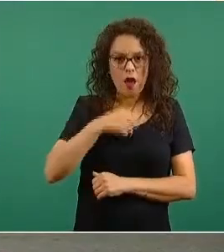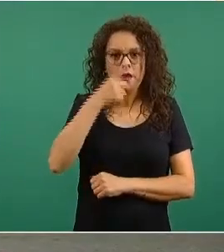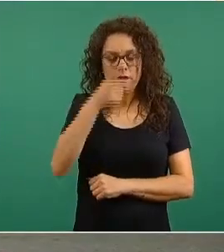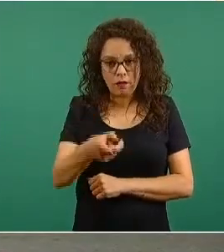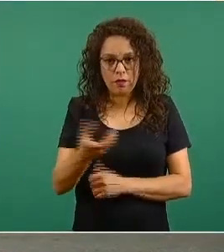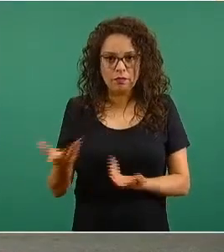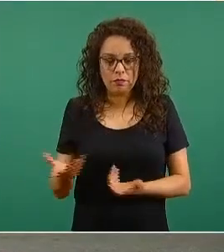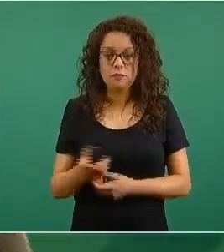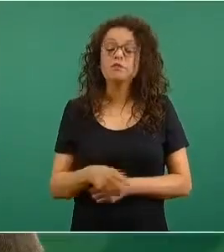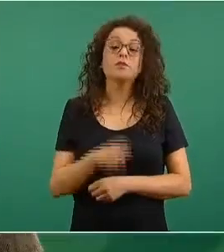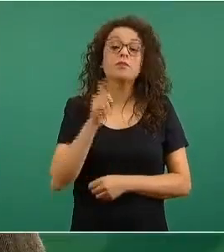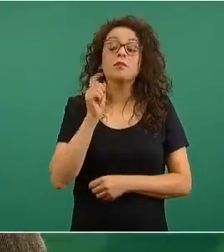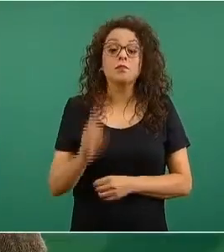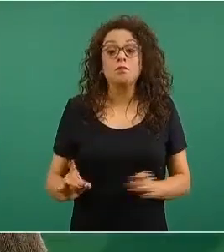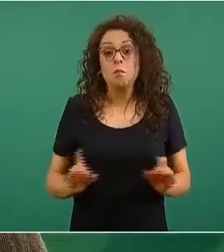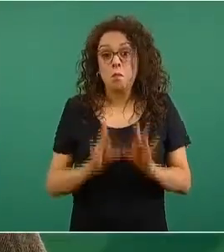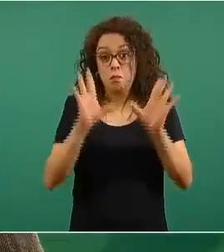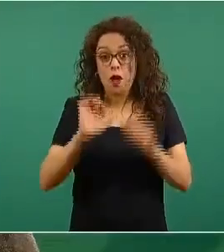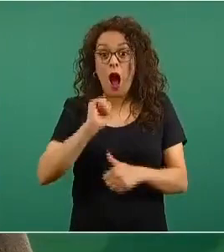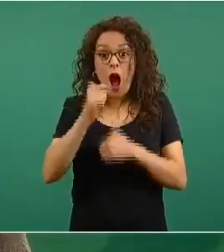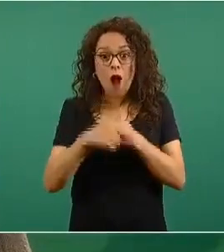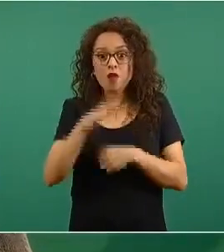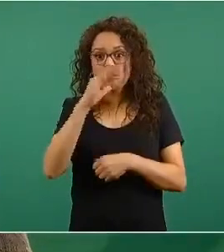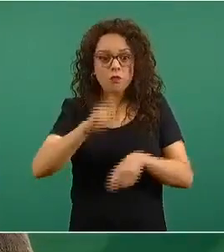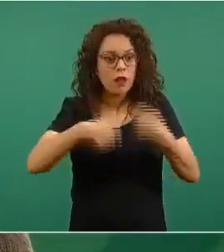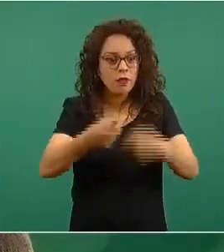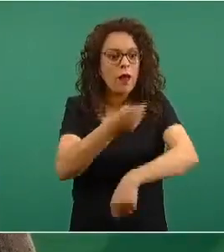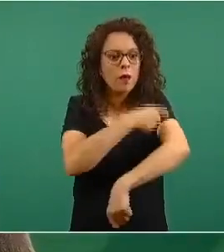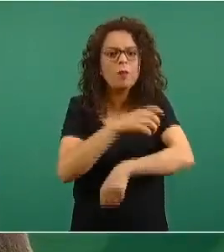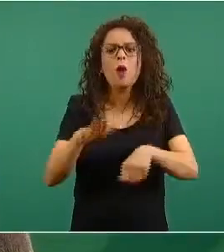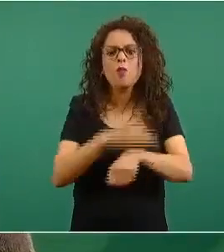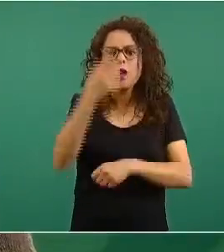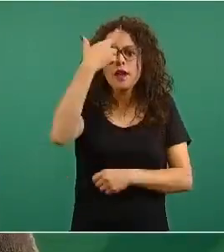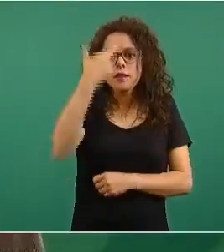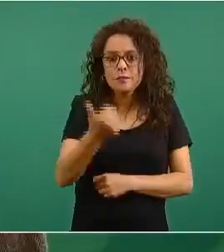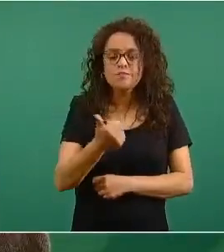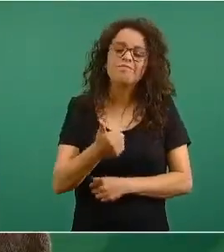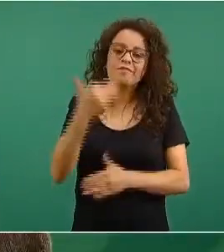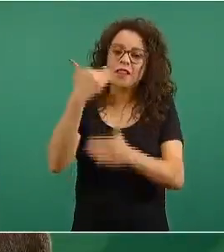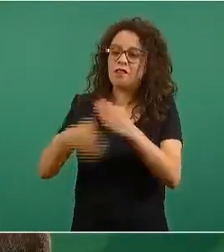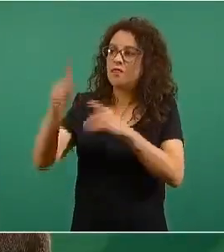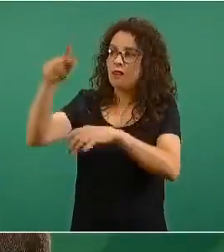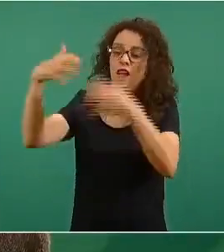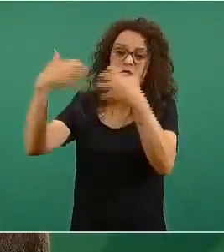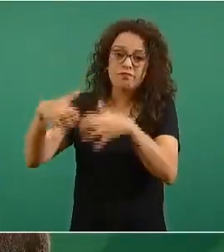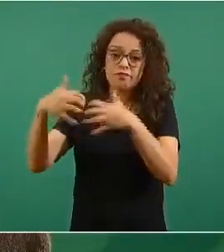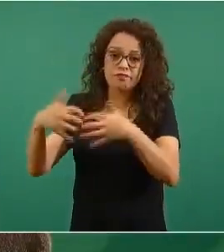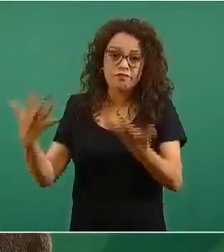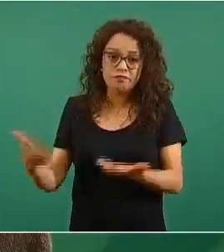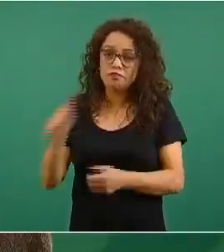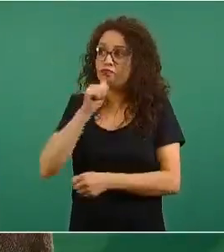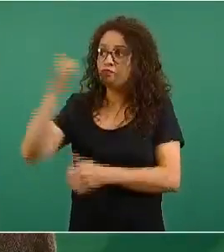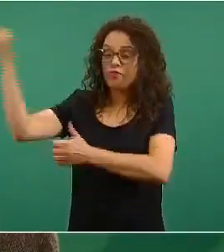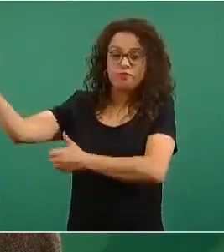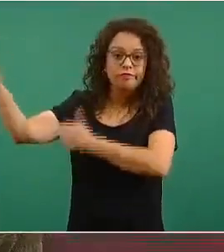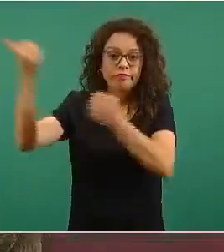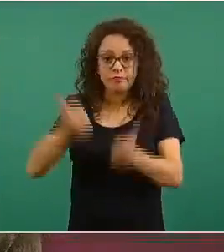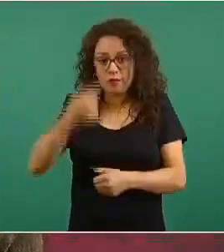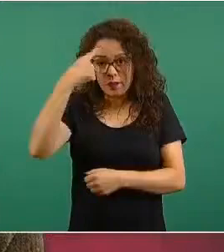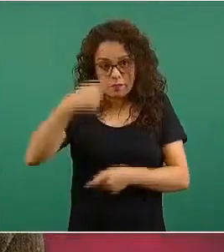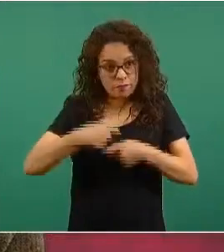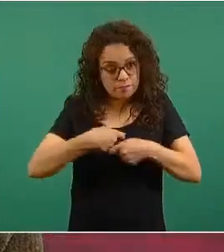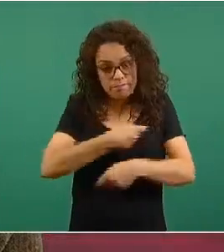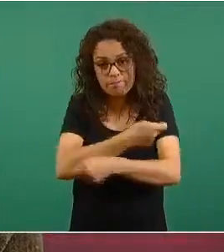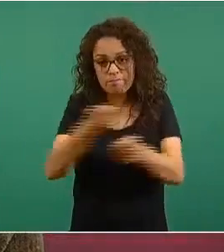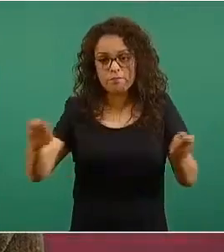de vacunas, no la capacidad del Gobierno de México para ponerlas, para utilizarlas en las poblaciones en que se requiere. En